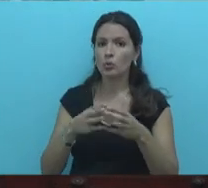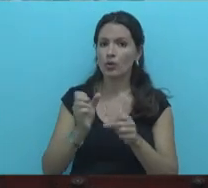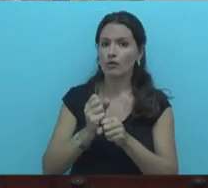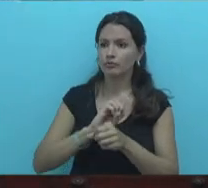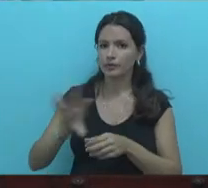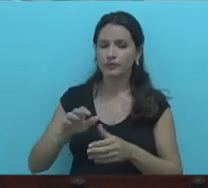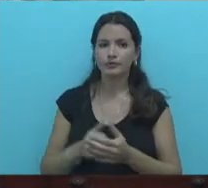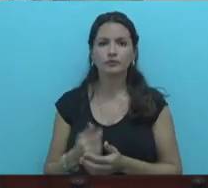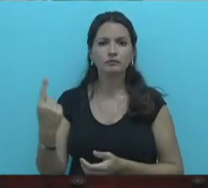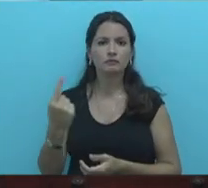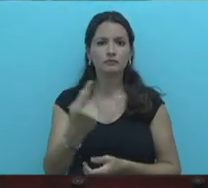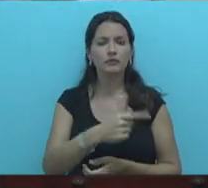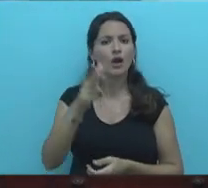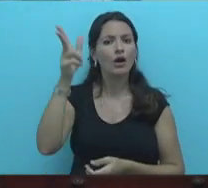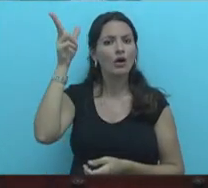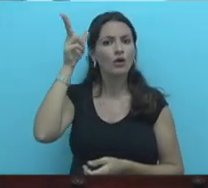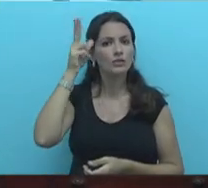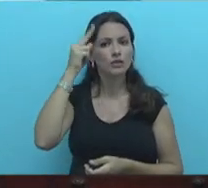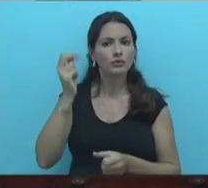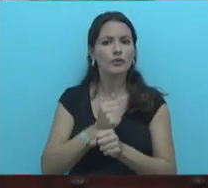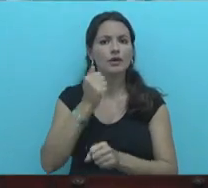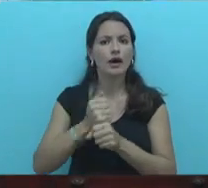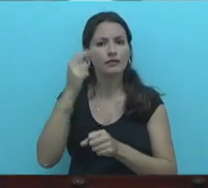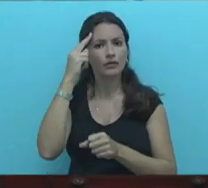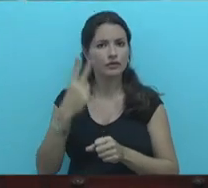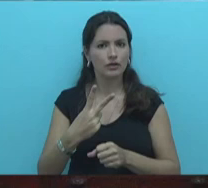89 al 92. A sus destinos.